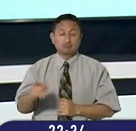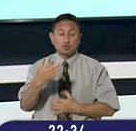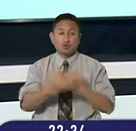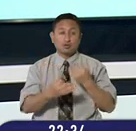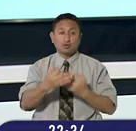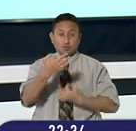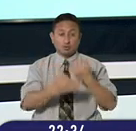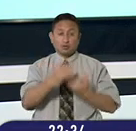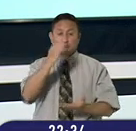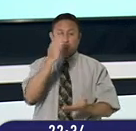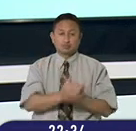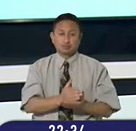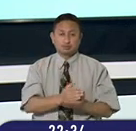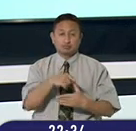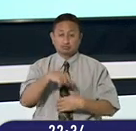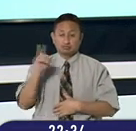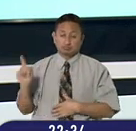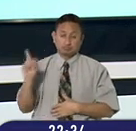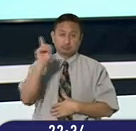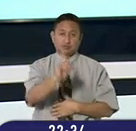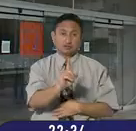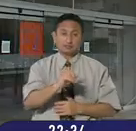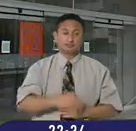etapa de juzgamiento hasta su retorno.